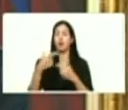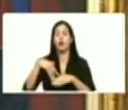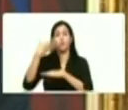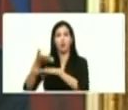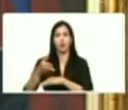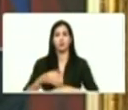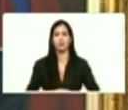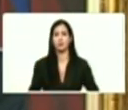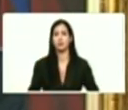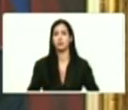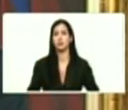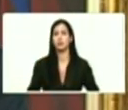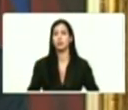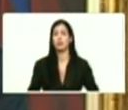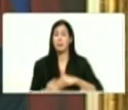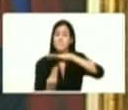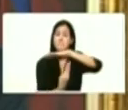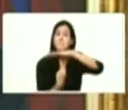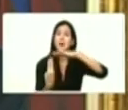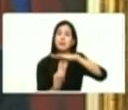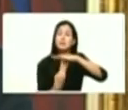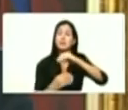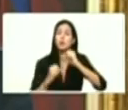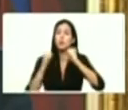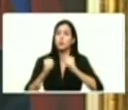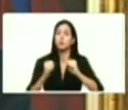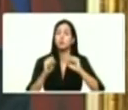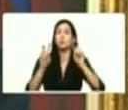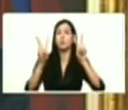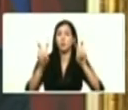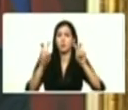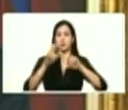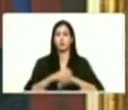nuevas bases y una base es el sistema